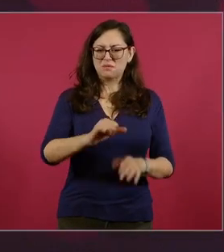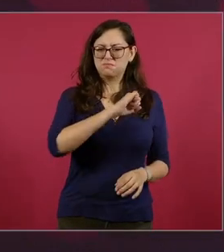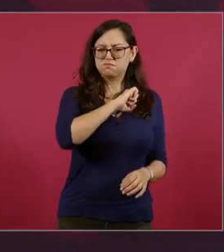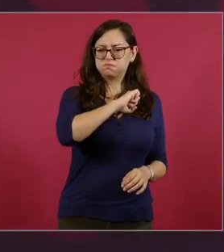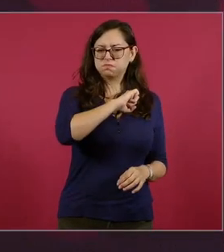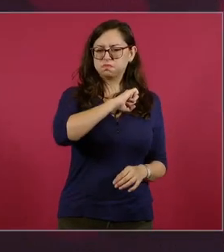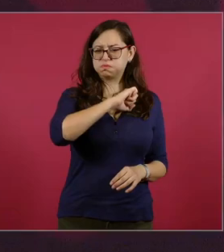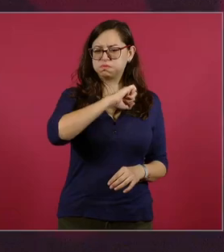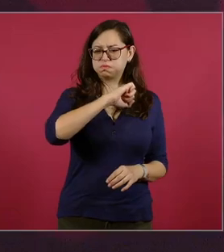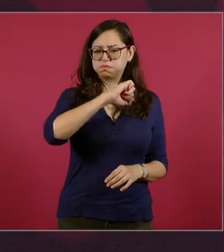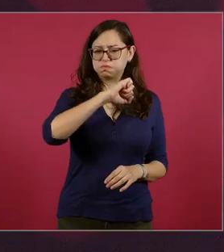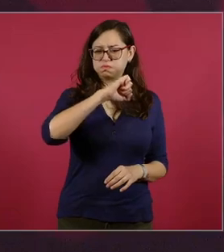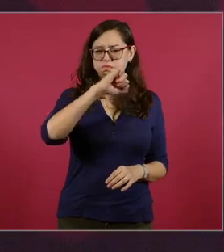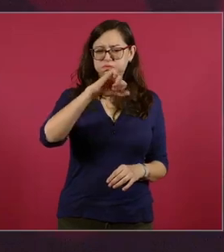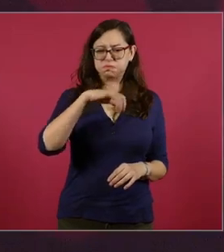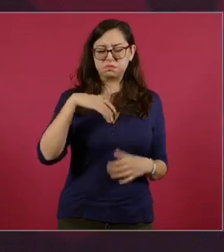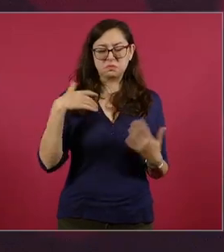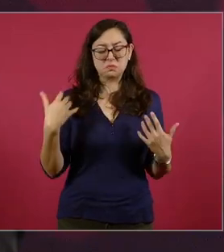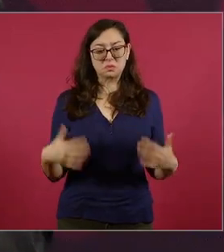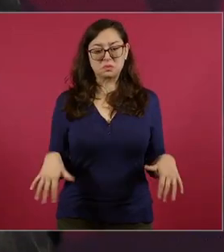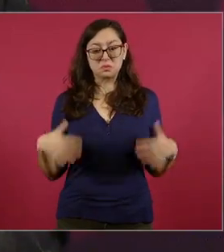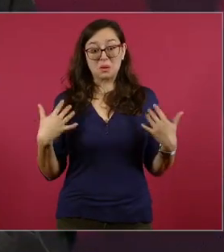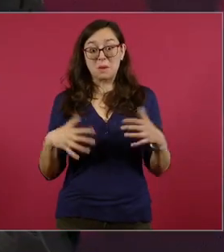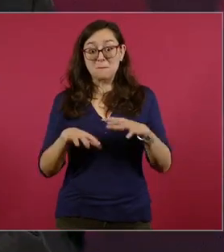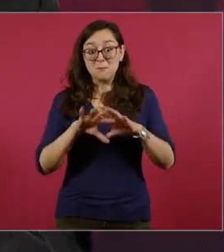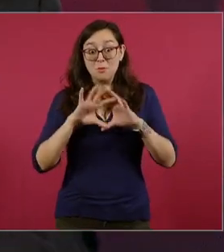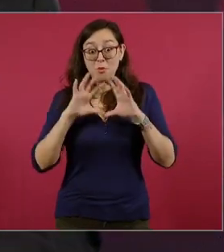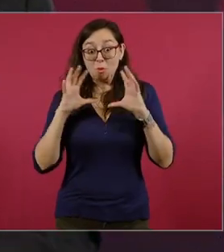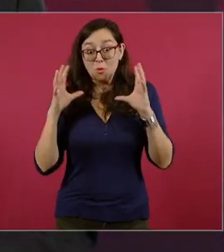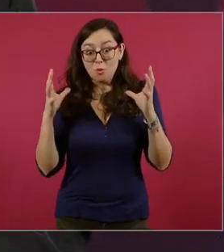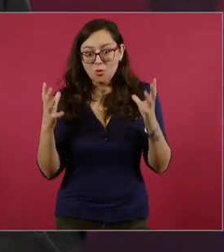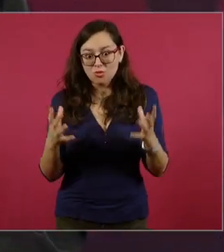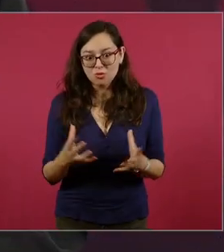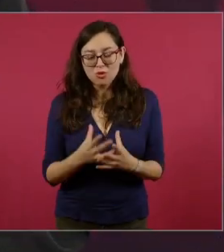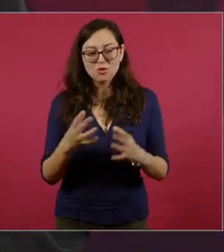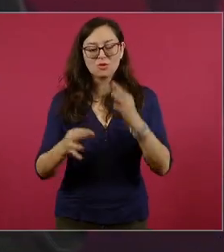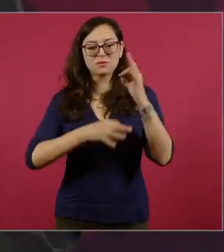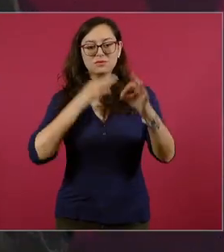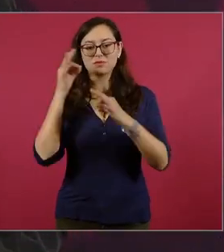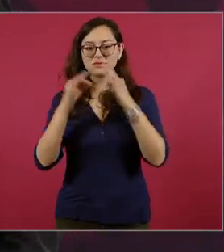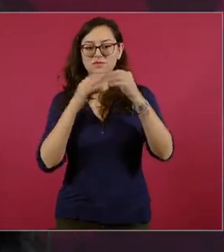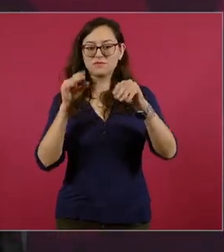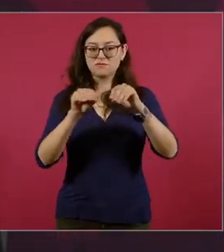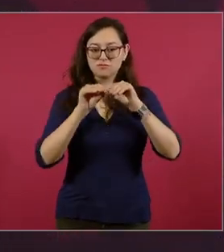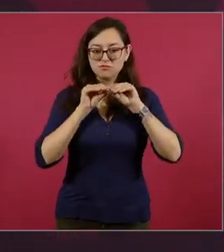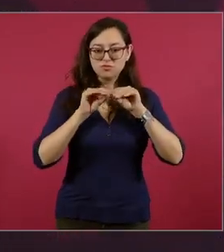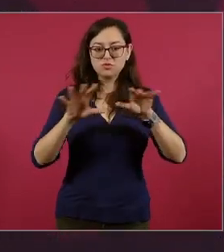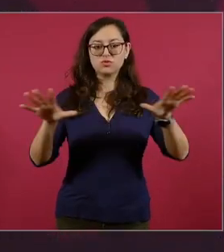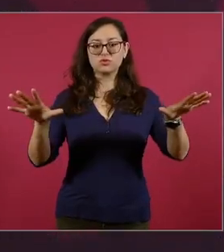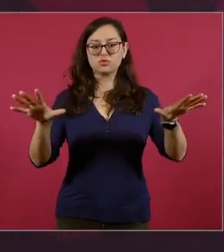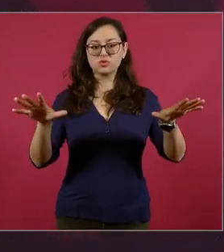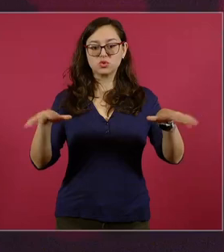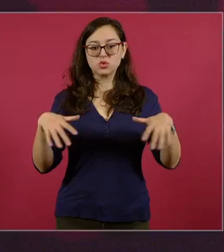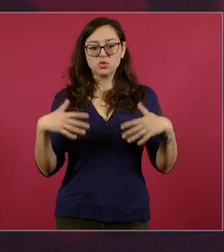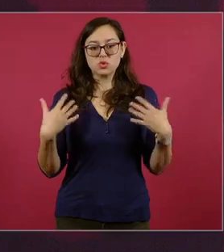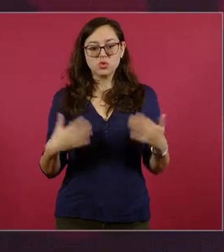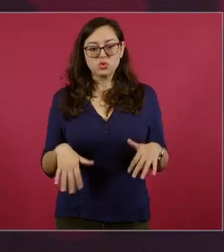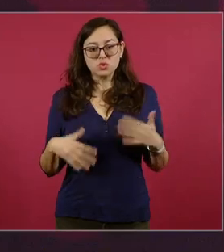Son de las campañas más difundidas en el mundo. Y desde luego,